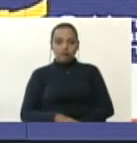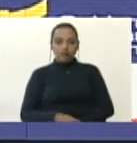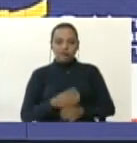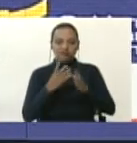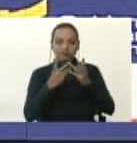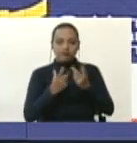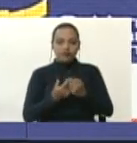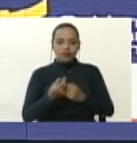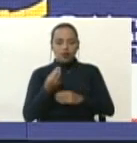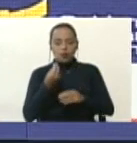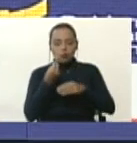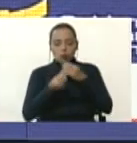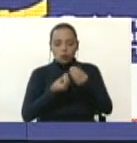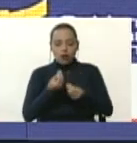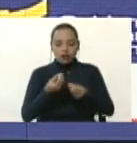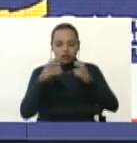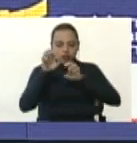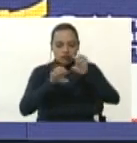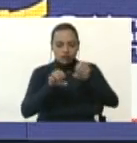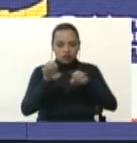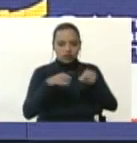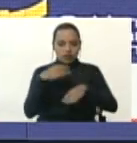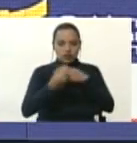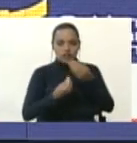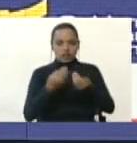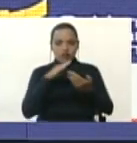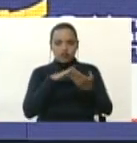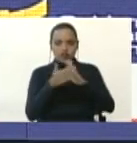de consultas realizadas en Barrio Adentro,